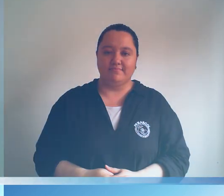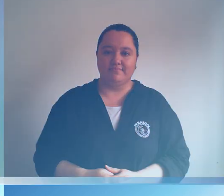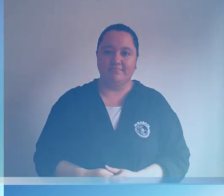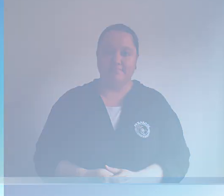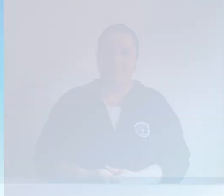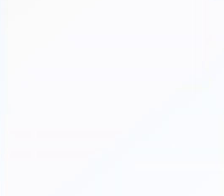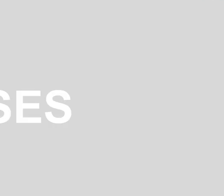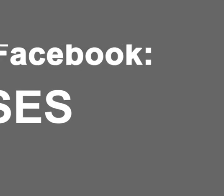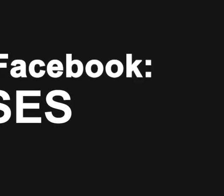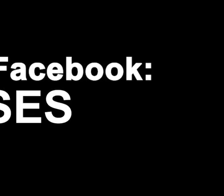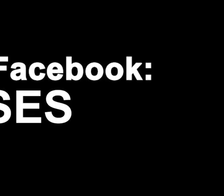Bienvenido a Urban Group. Bienvenido a